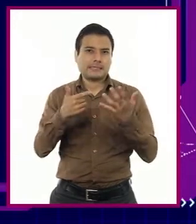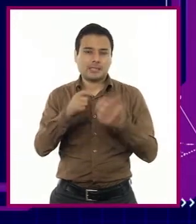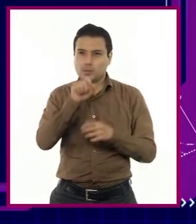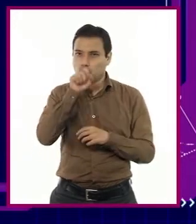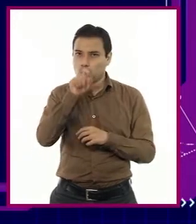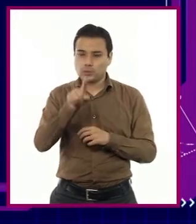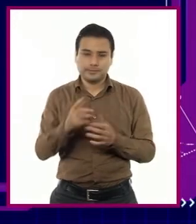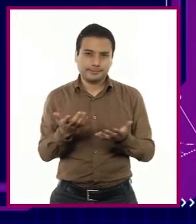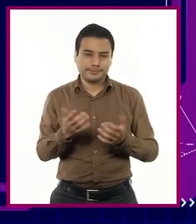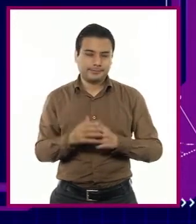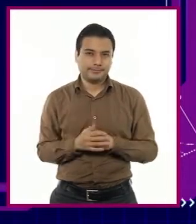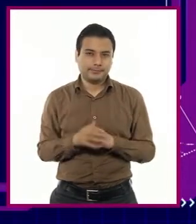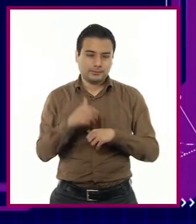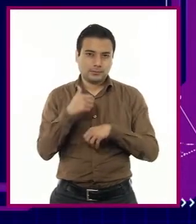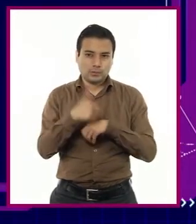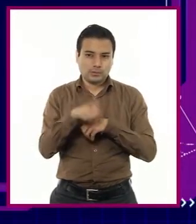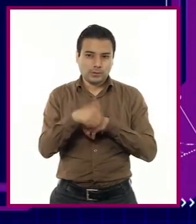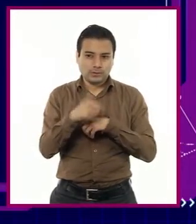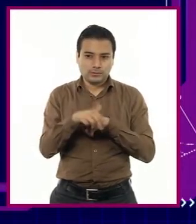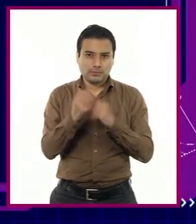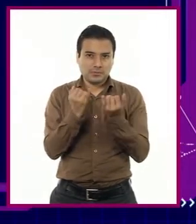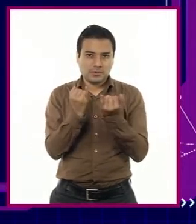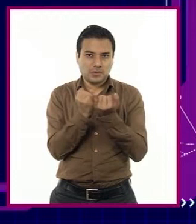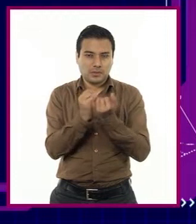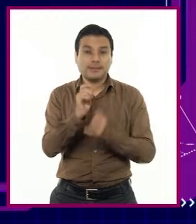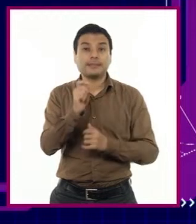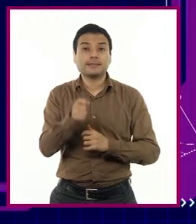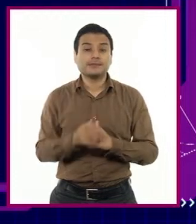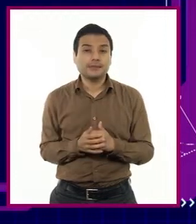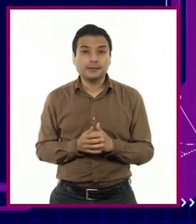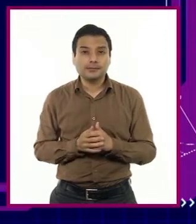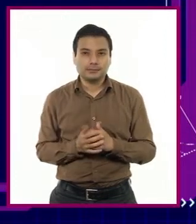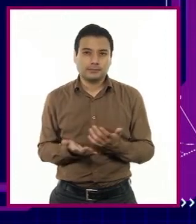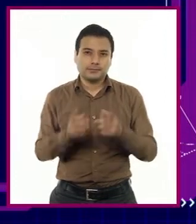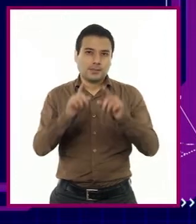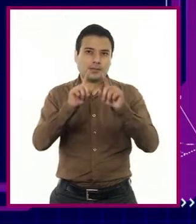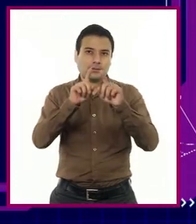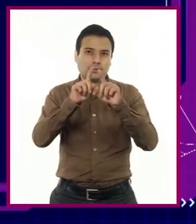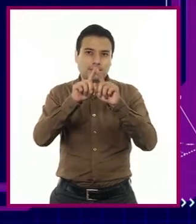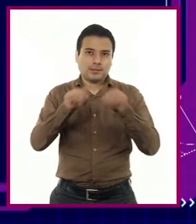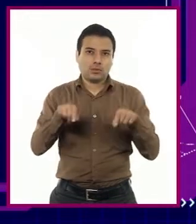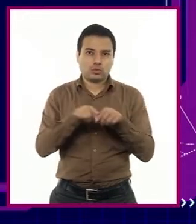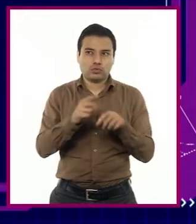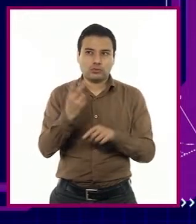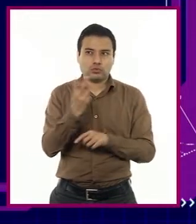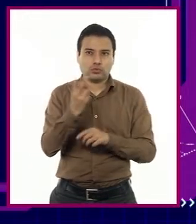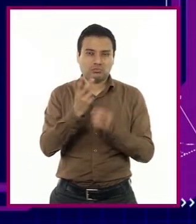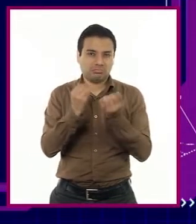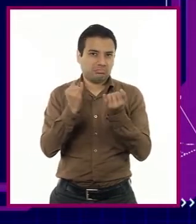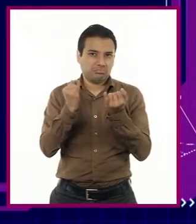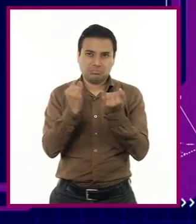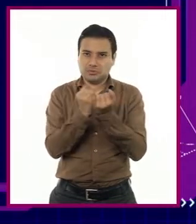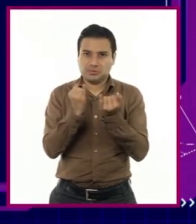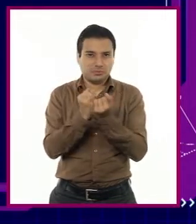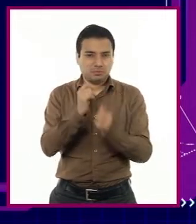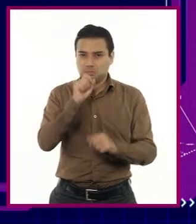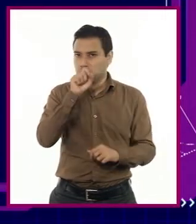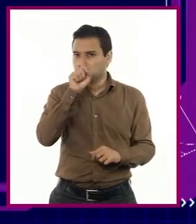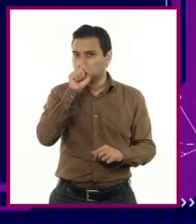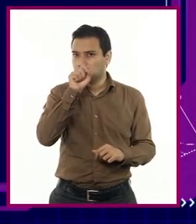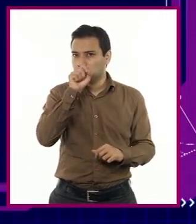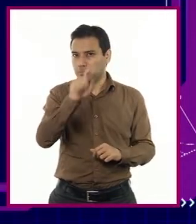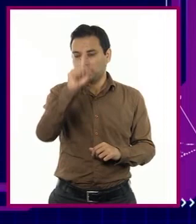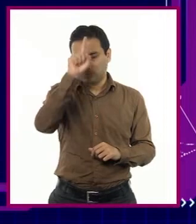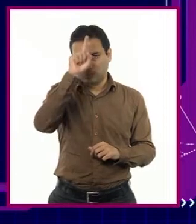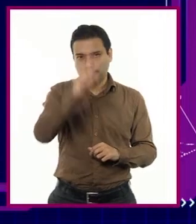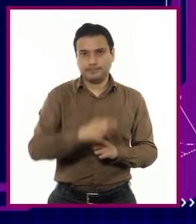de ambos ángulos. Justificado lo anterior, establecemos que el triángulo MNO y